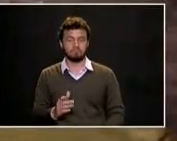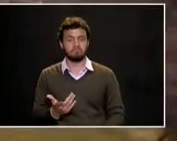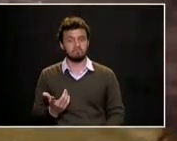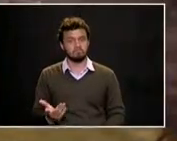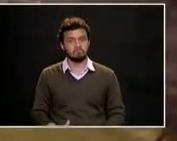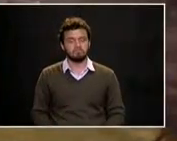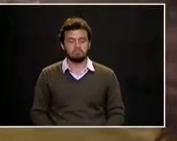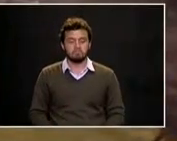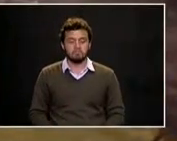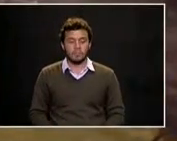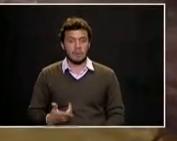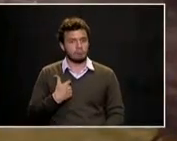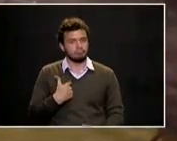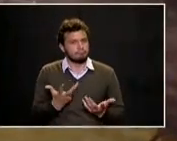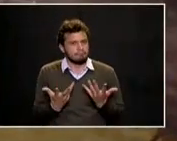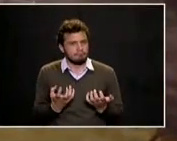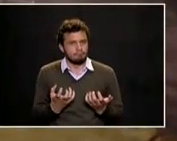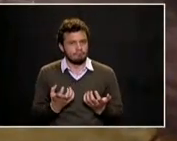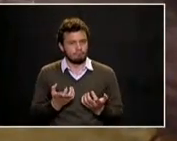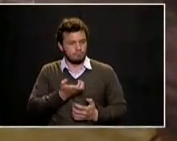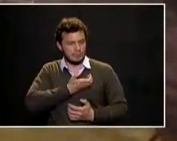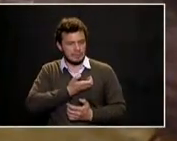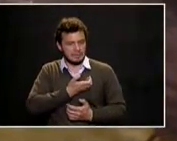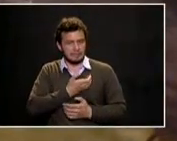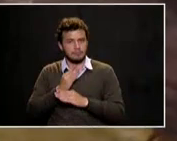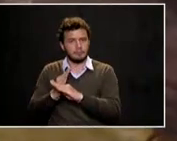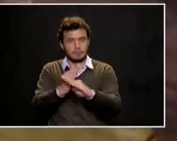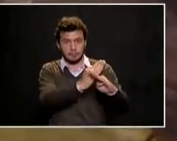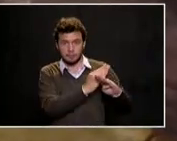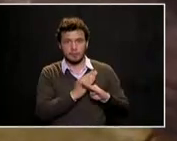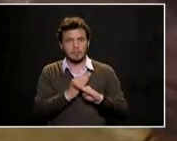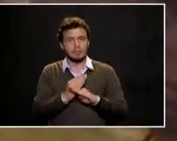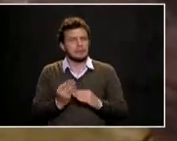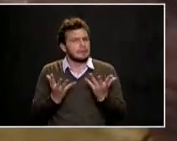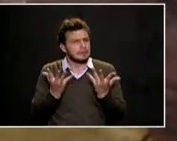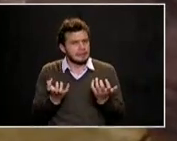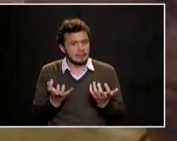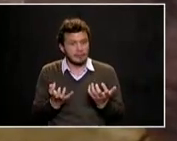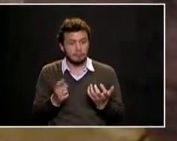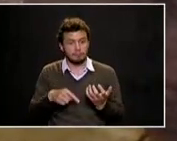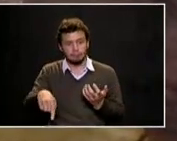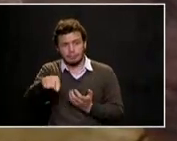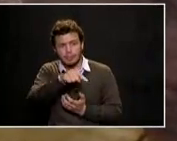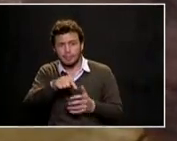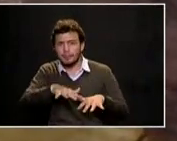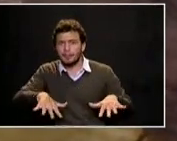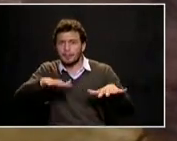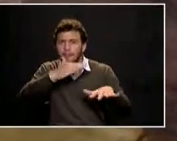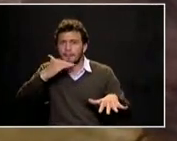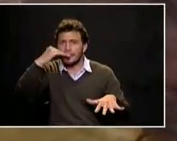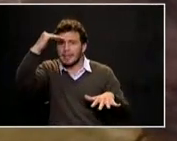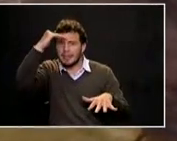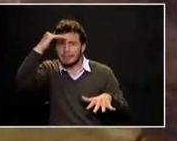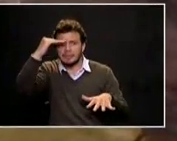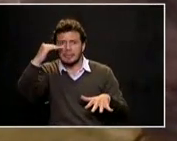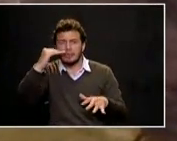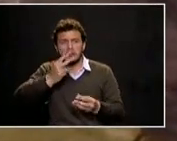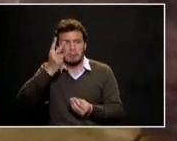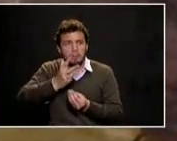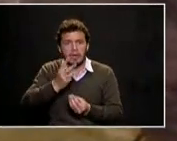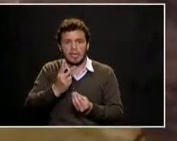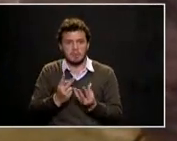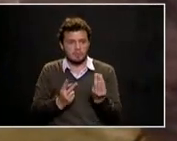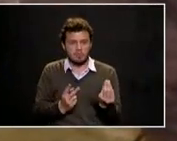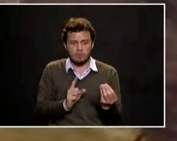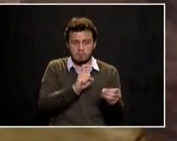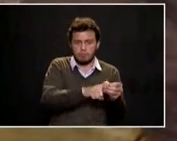de la seguridad, pero pensando en cómo evitamos y reducimos el crimen en Medellín. Y una de las mejores formas es que los jóvenes de Medellín no terminen en el crimen.